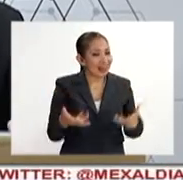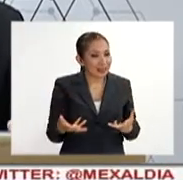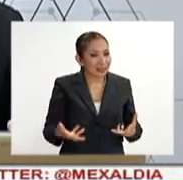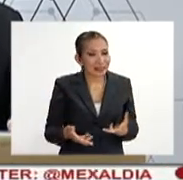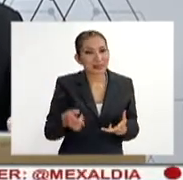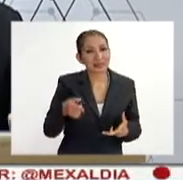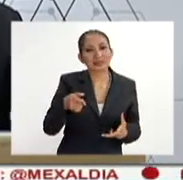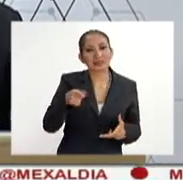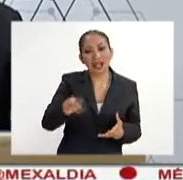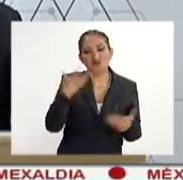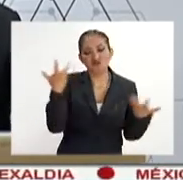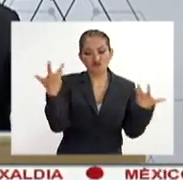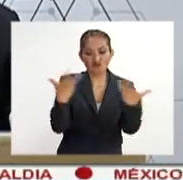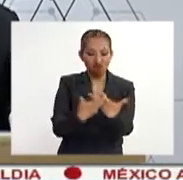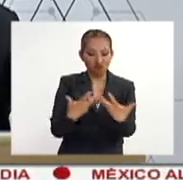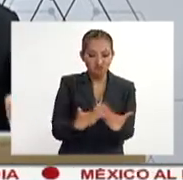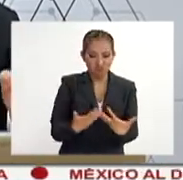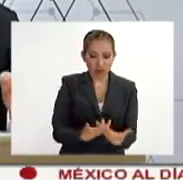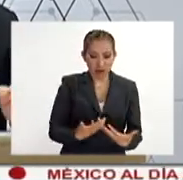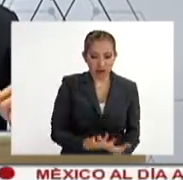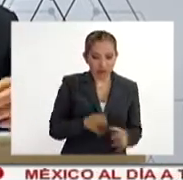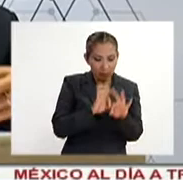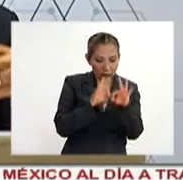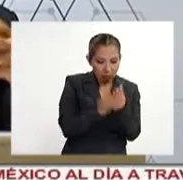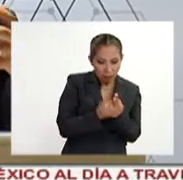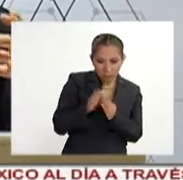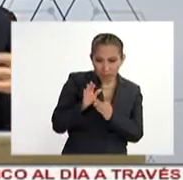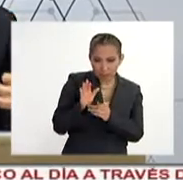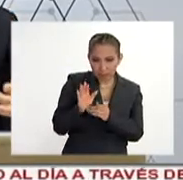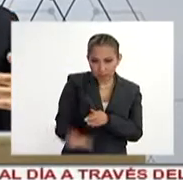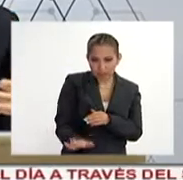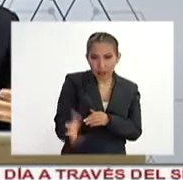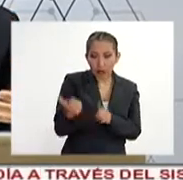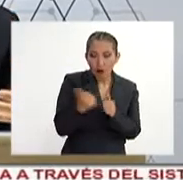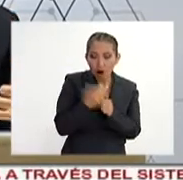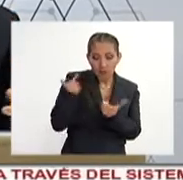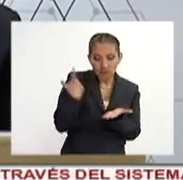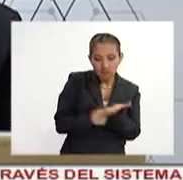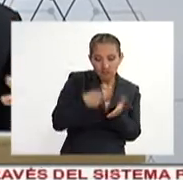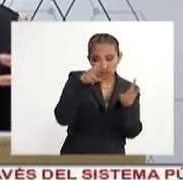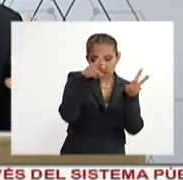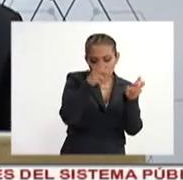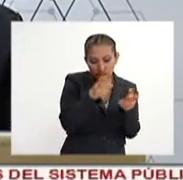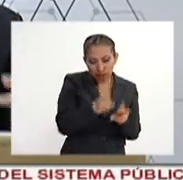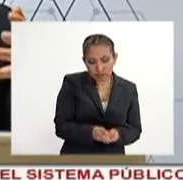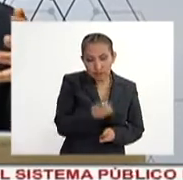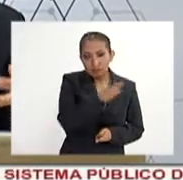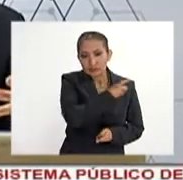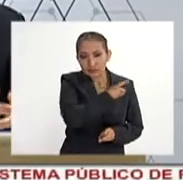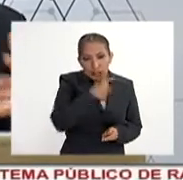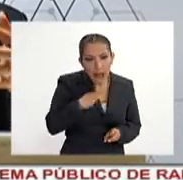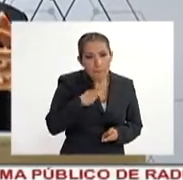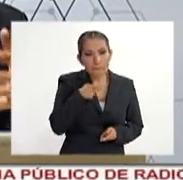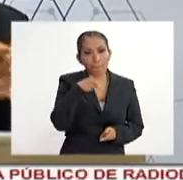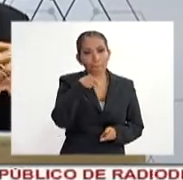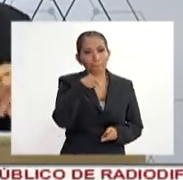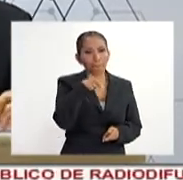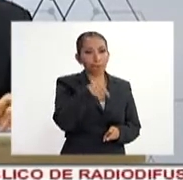una armonía en la forma y con el contenido que tiene un